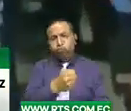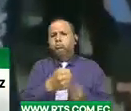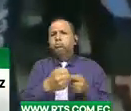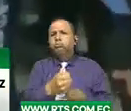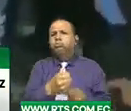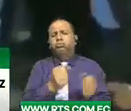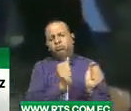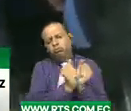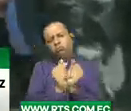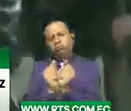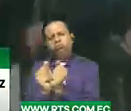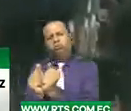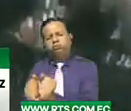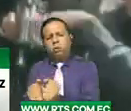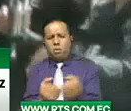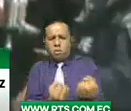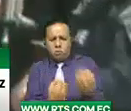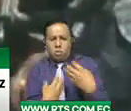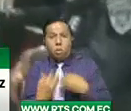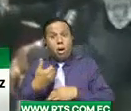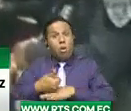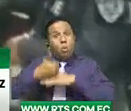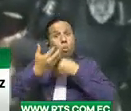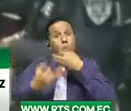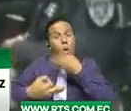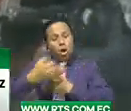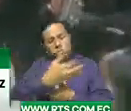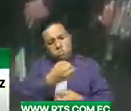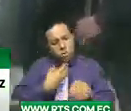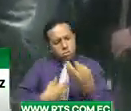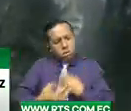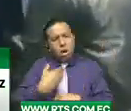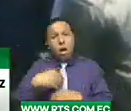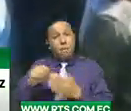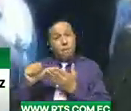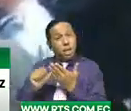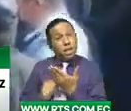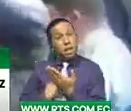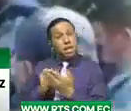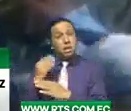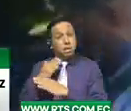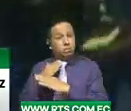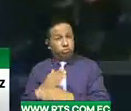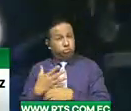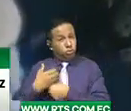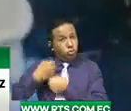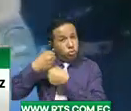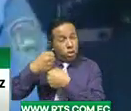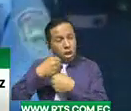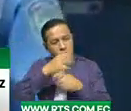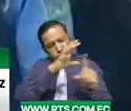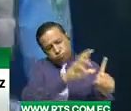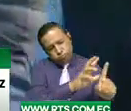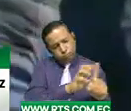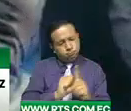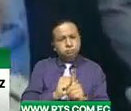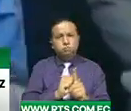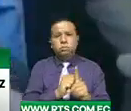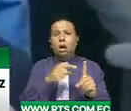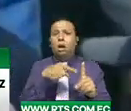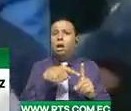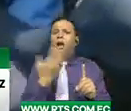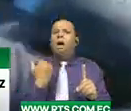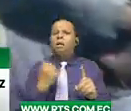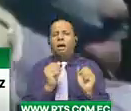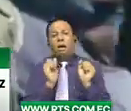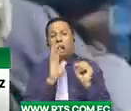ante el juez. La operación de captura fue encabezada por el ministro de Seguridad, Ramón Savillón. El exgobernante fue esposado de